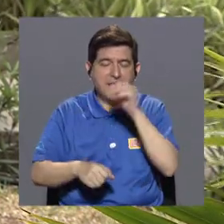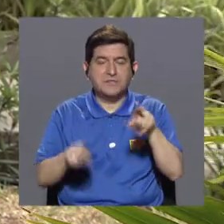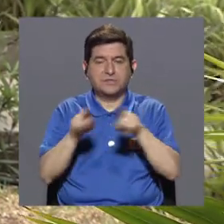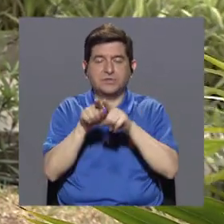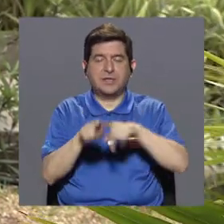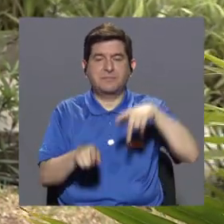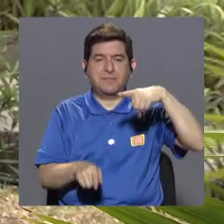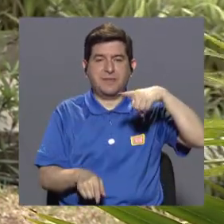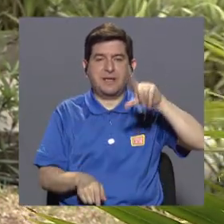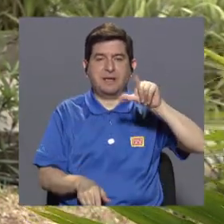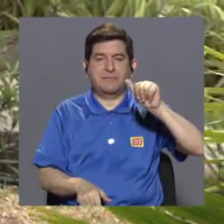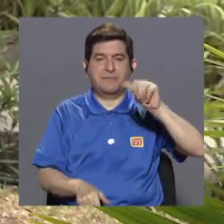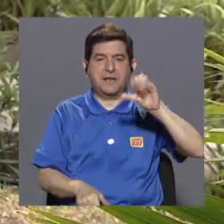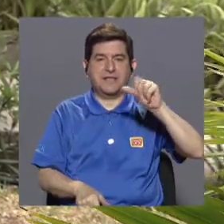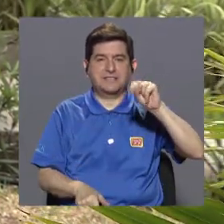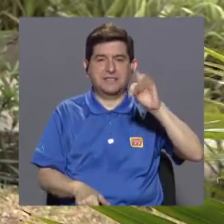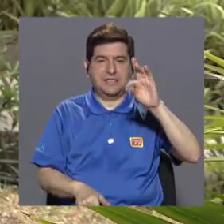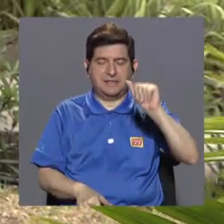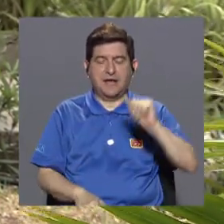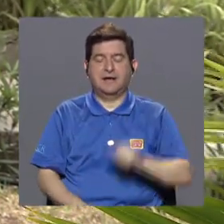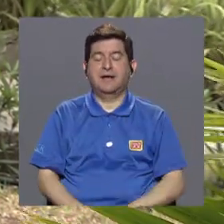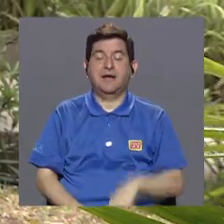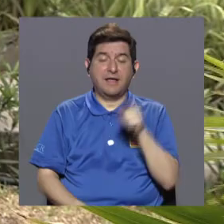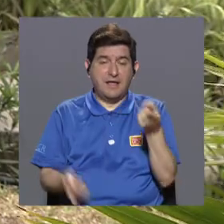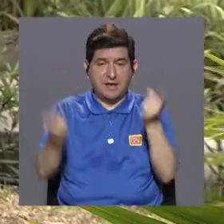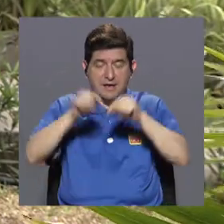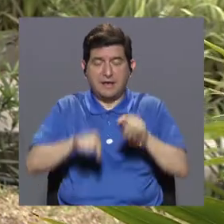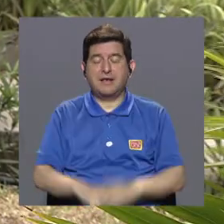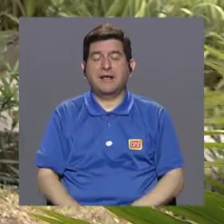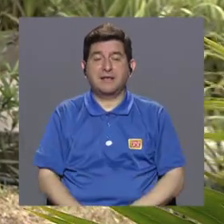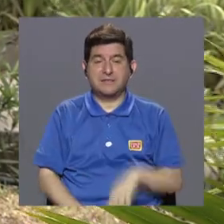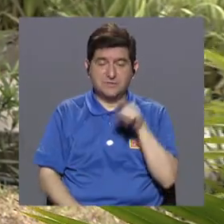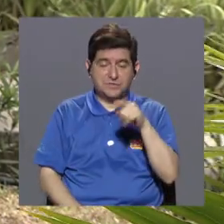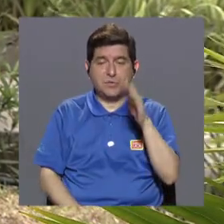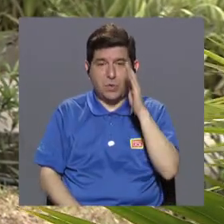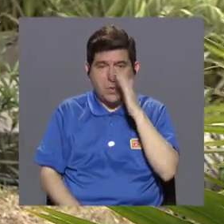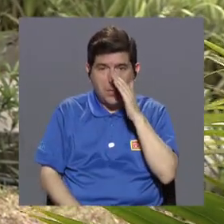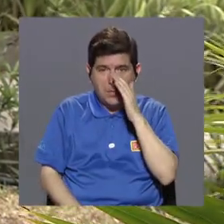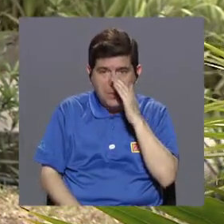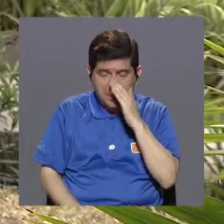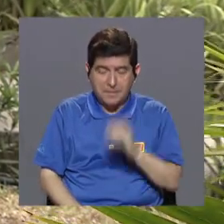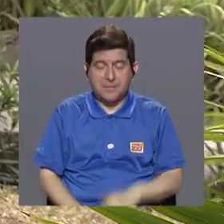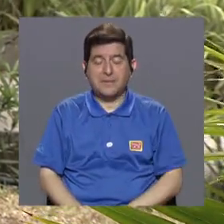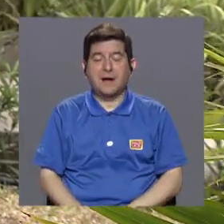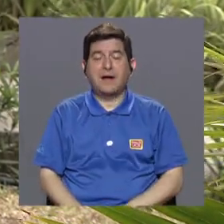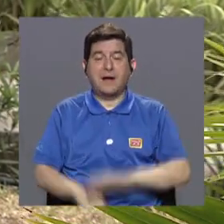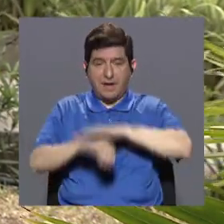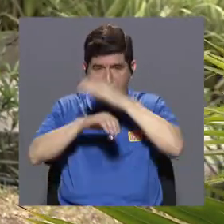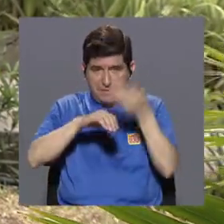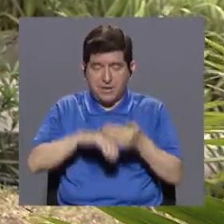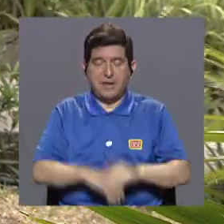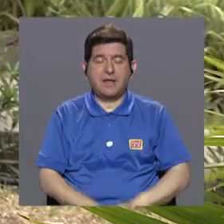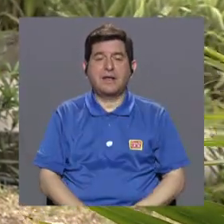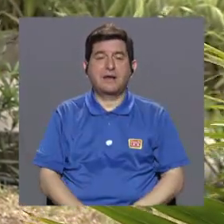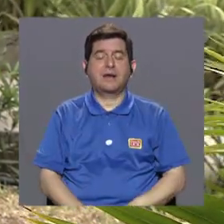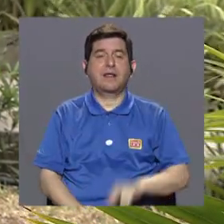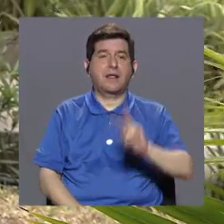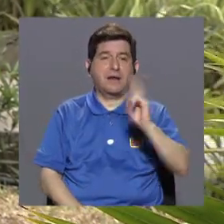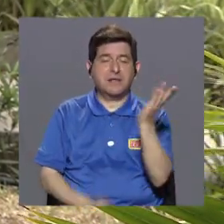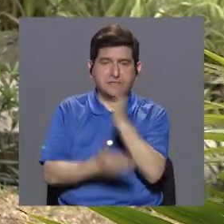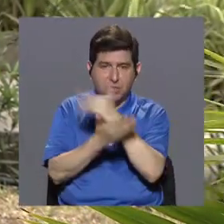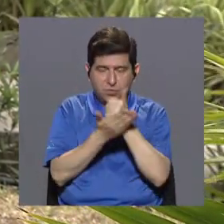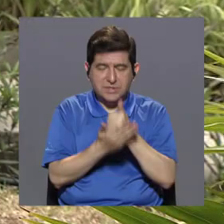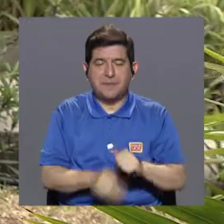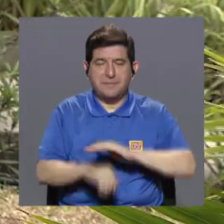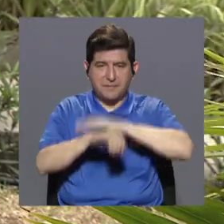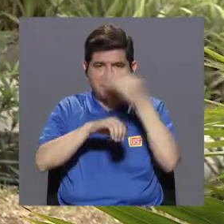casos es cuando las hembras están preñadas, desparasitarlas en la segunda parte de la